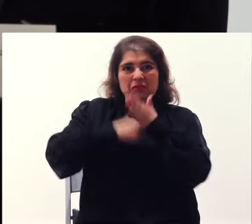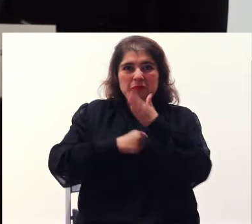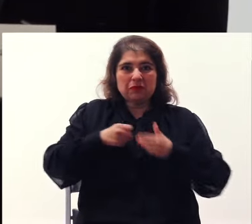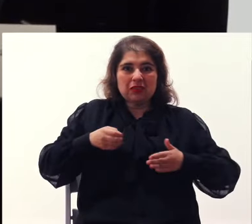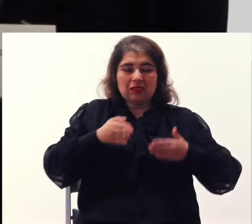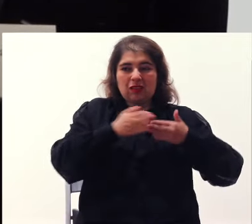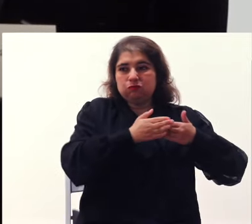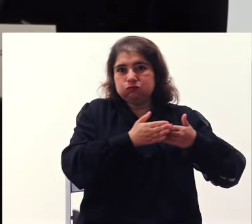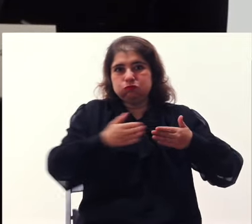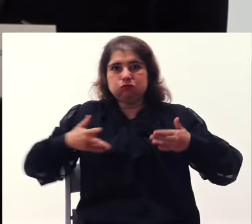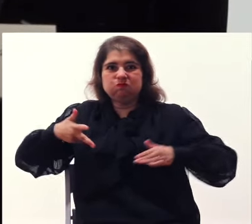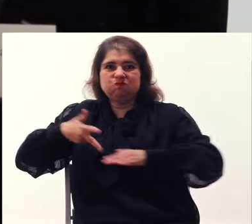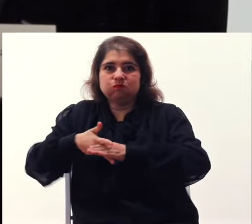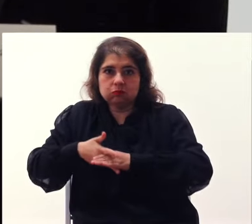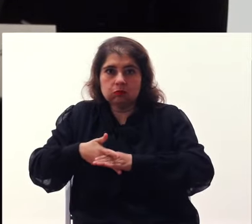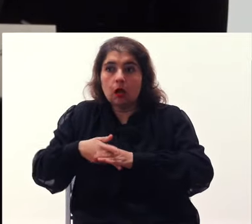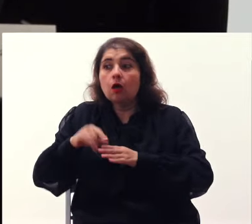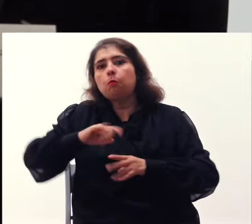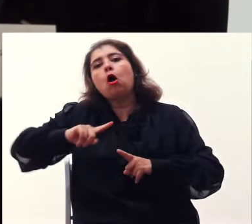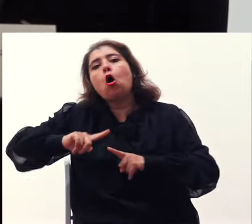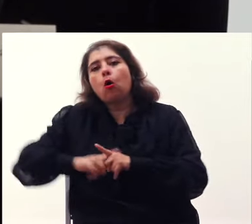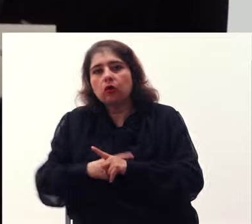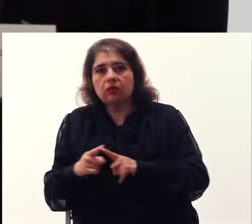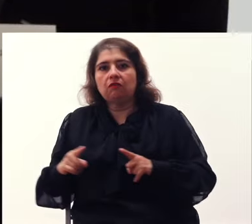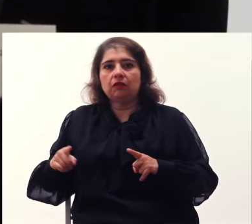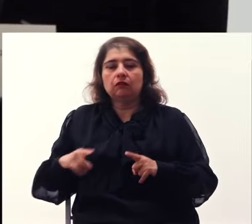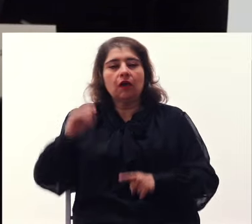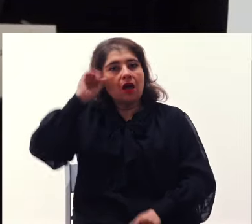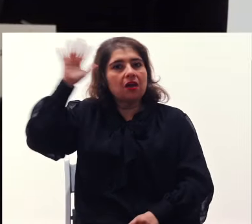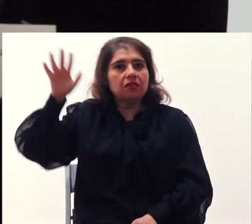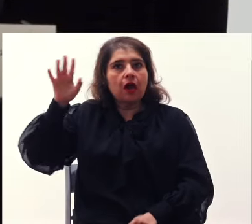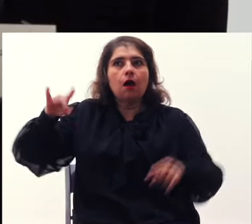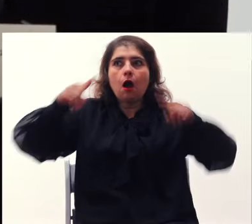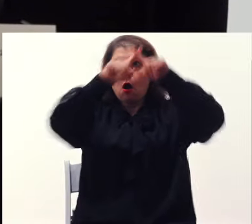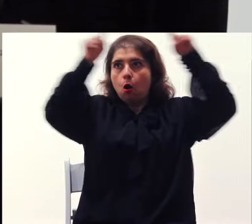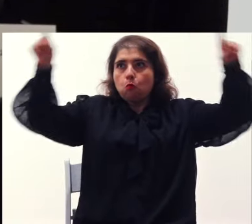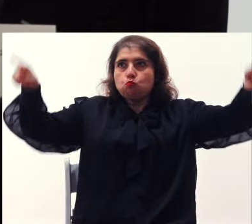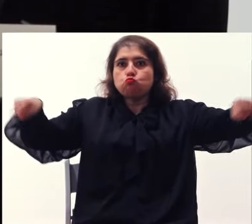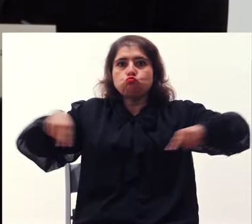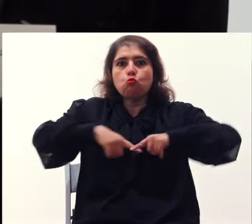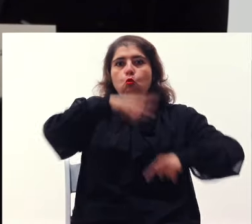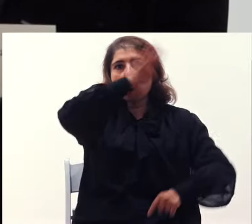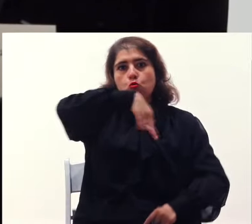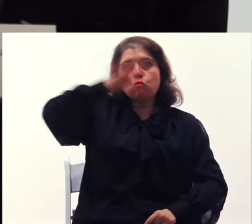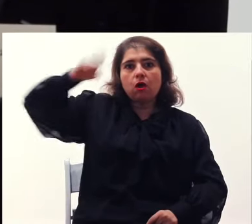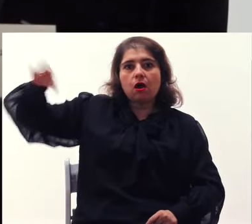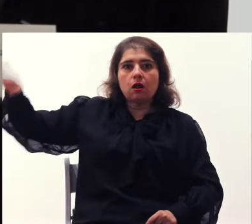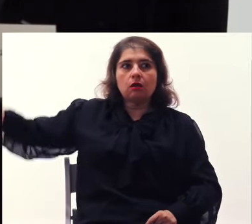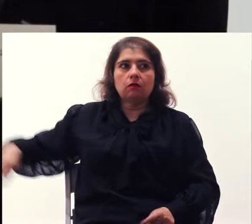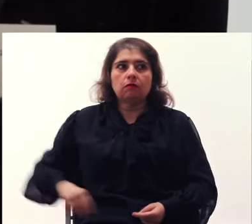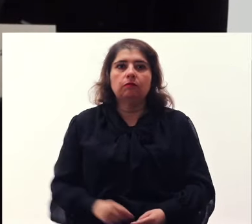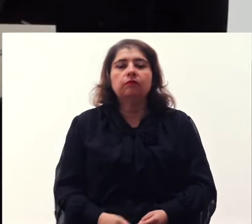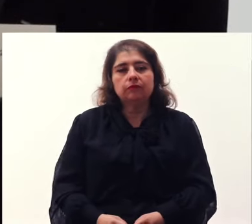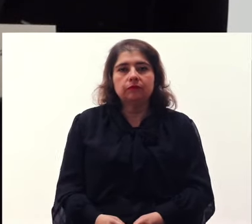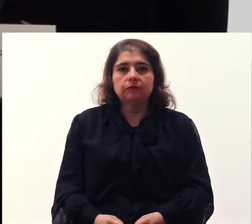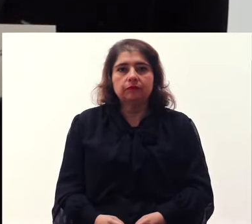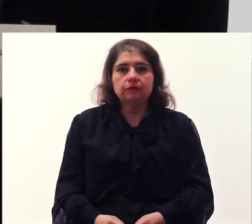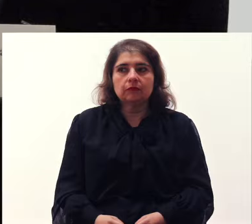en esos procesos tan experimentales, pero de volver a reponer esta idea, ¿no es cierto?, del mural, del